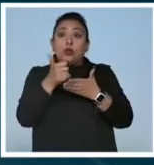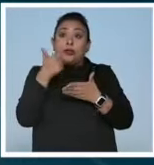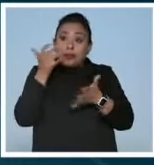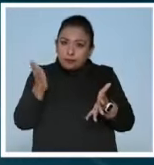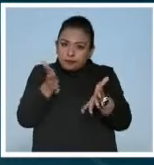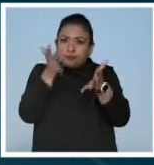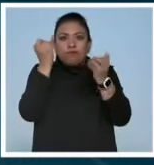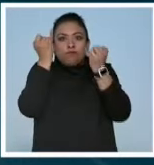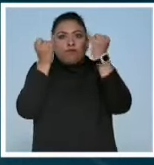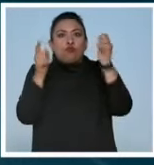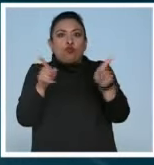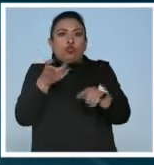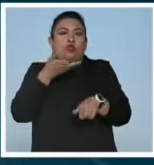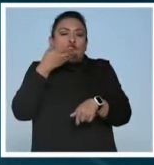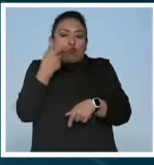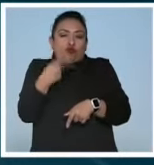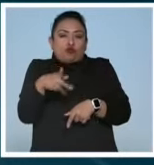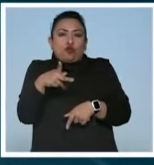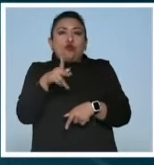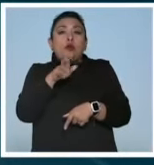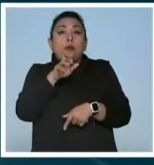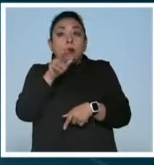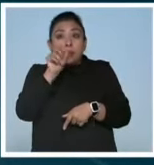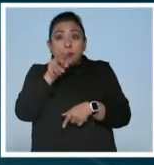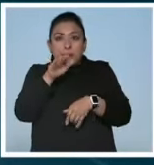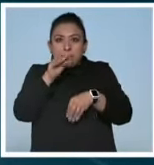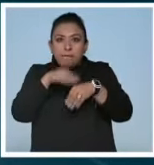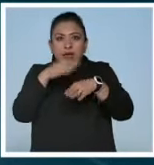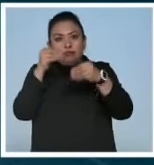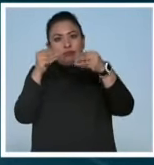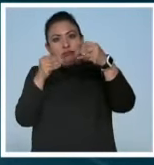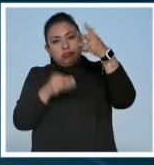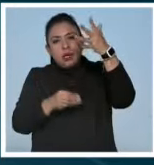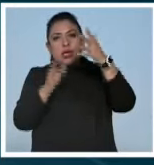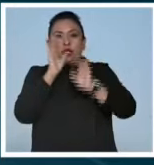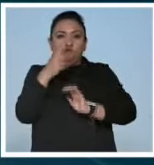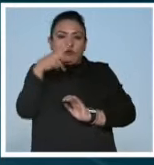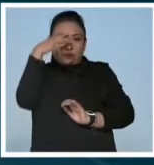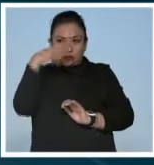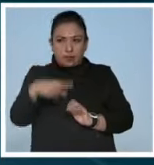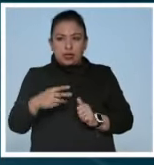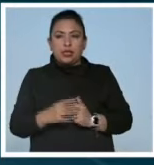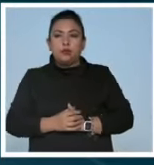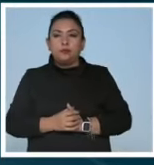la creación musical tradicional y popular, así como ampliar el repertorio mexicano.